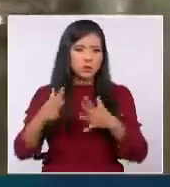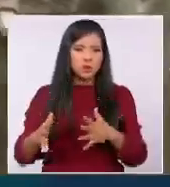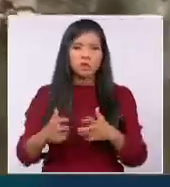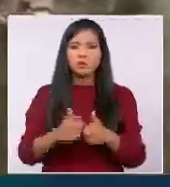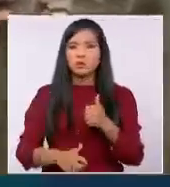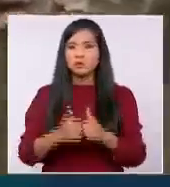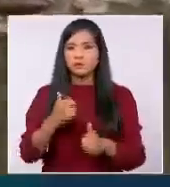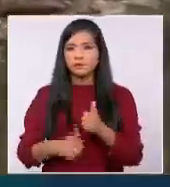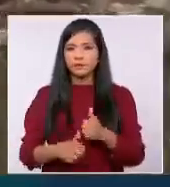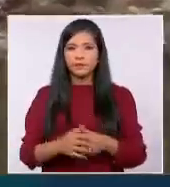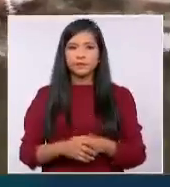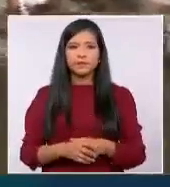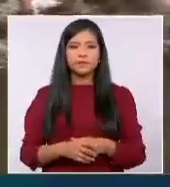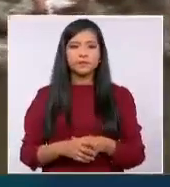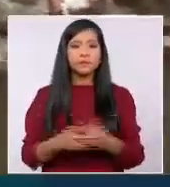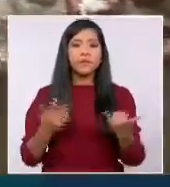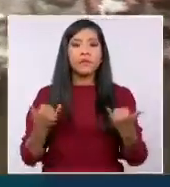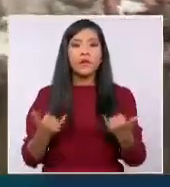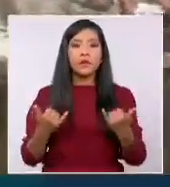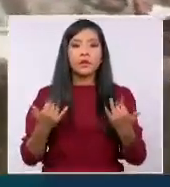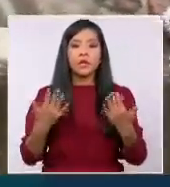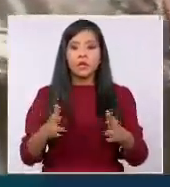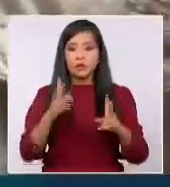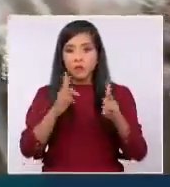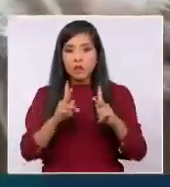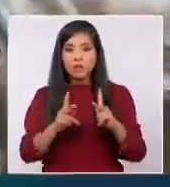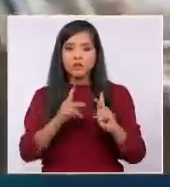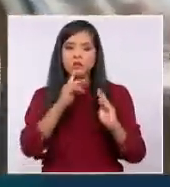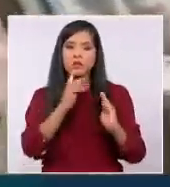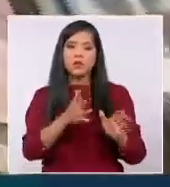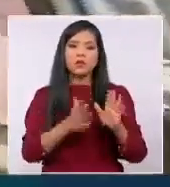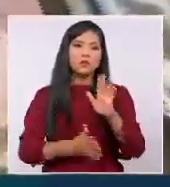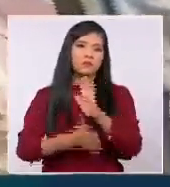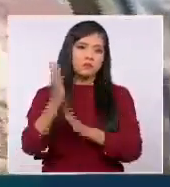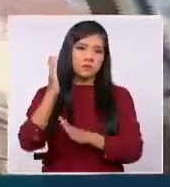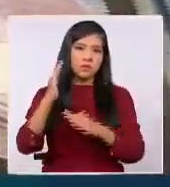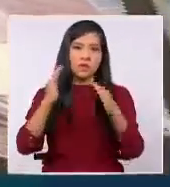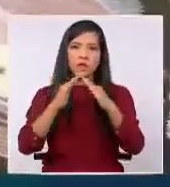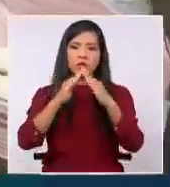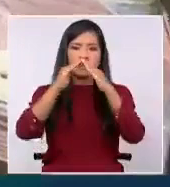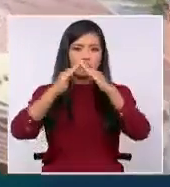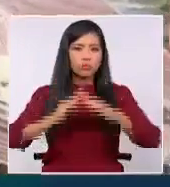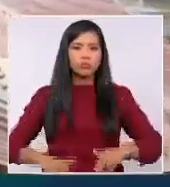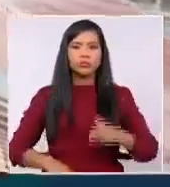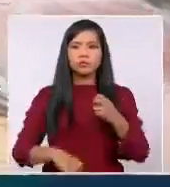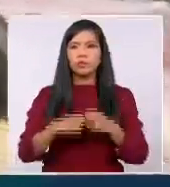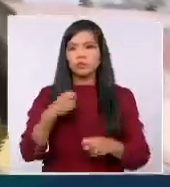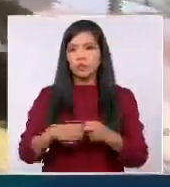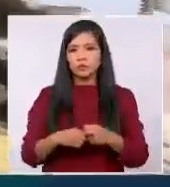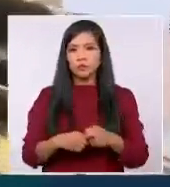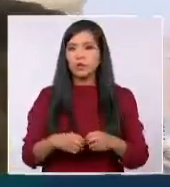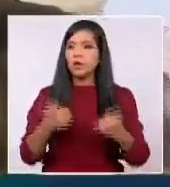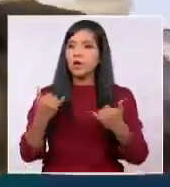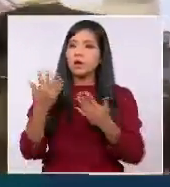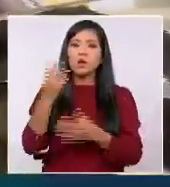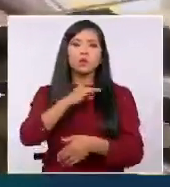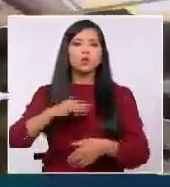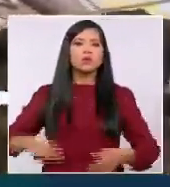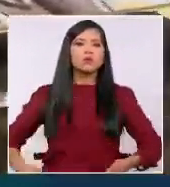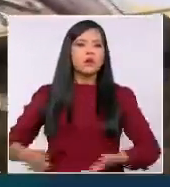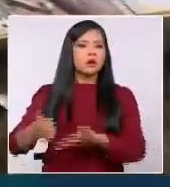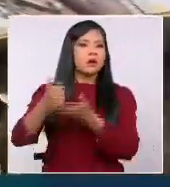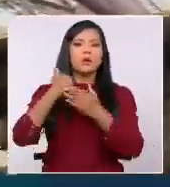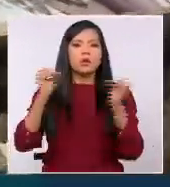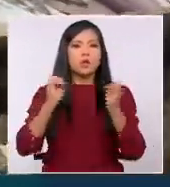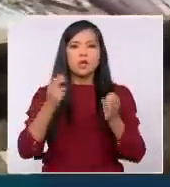también, más abajo. Ahora se están yendo también, se ha caído. Sí, se ha caído con el tiempo. Ningún tipo de colaboración. Nosotros queremos